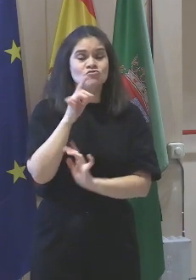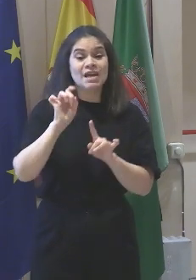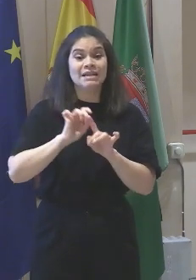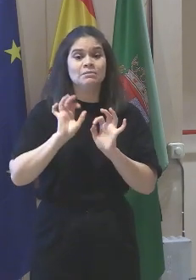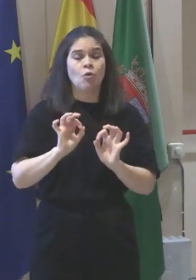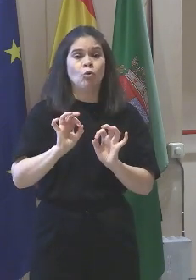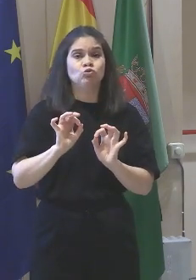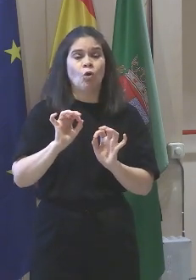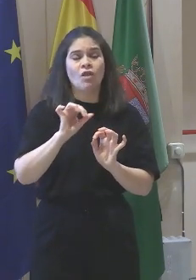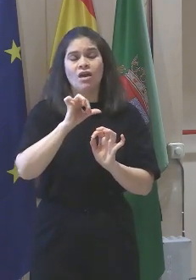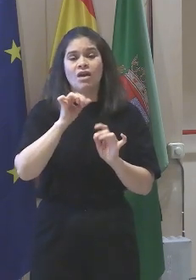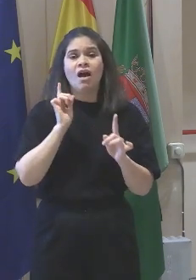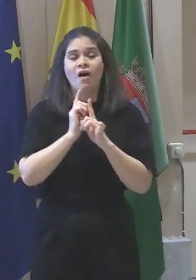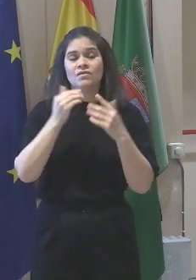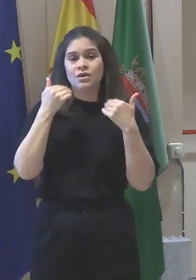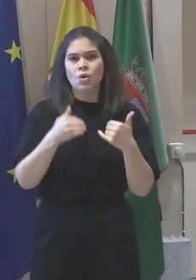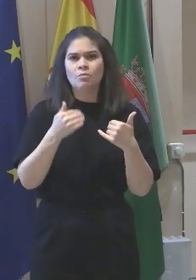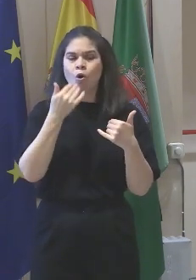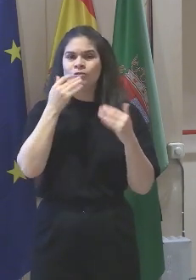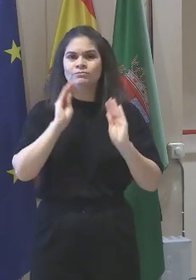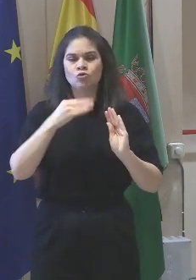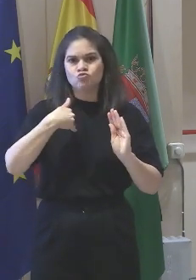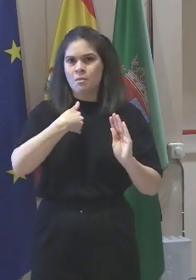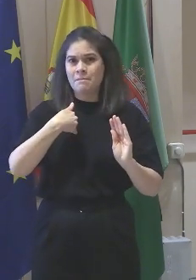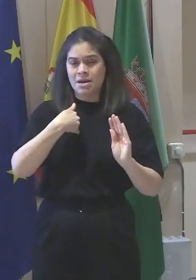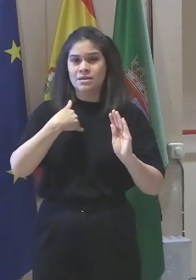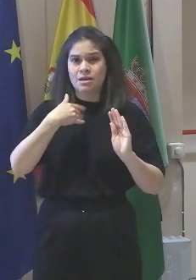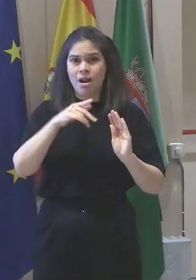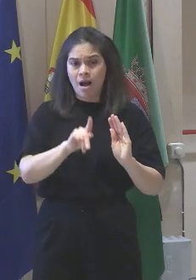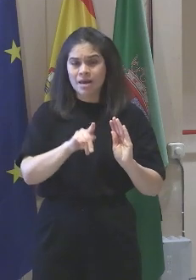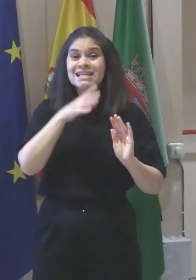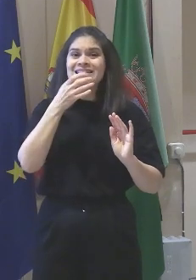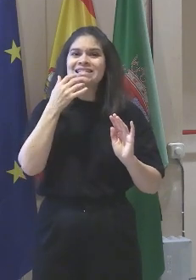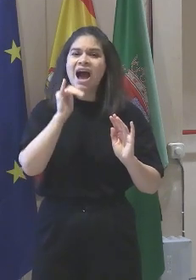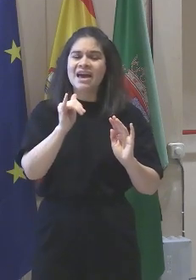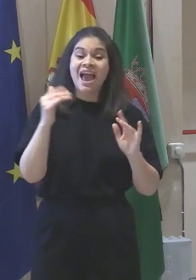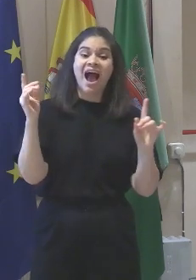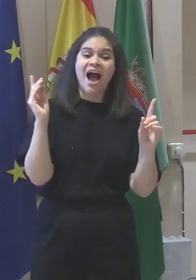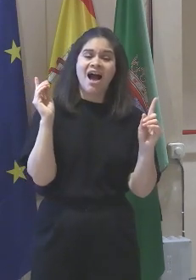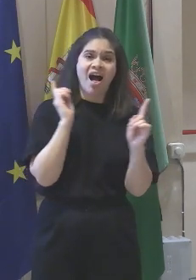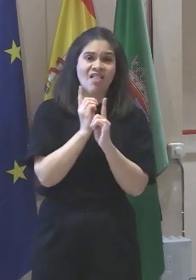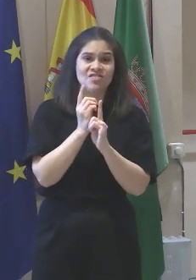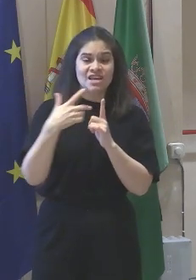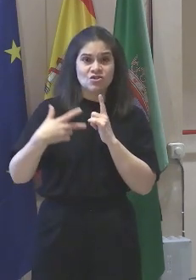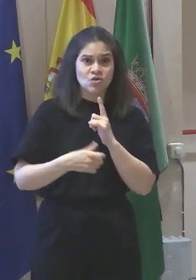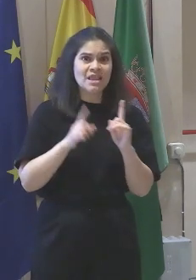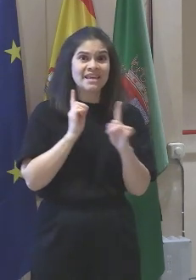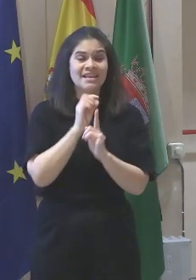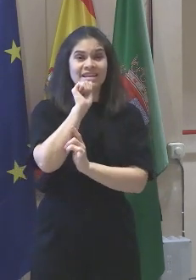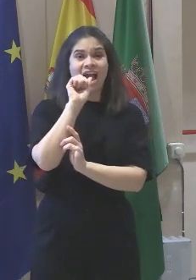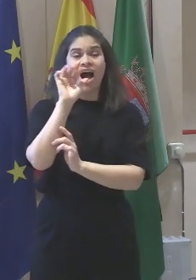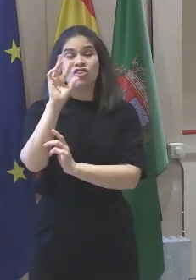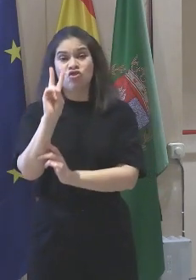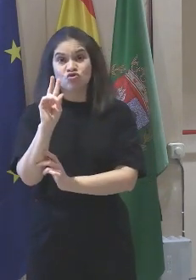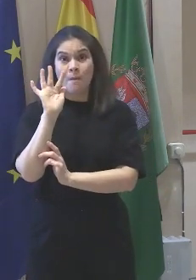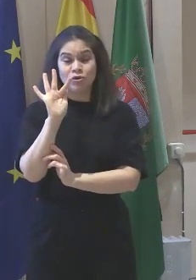juega un papel en esto. Parece que si tenemos antiinsulina y anti-IA2 positivos, el riesgo de